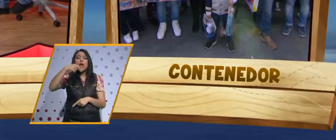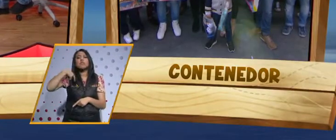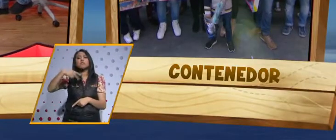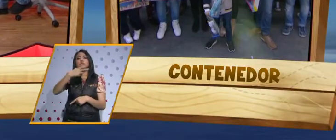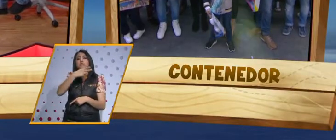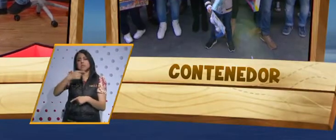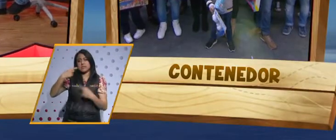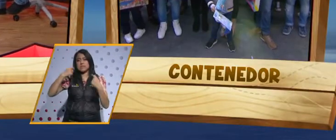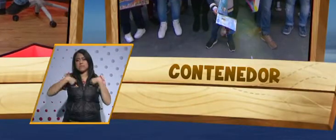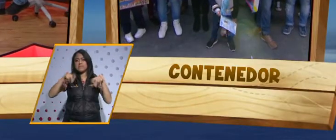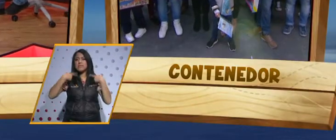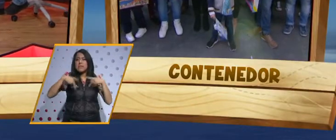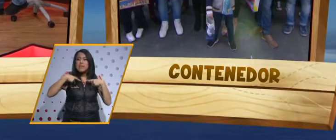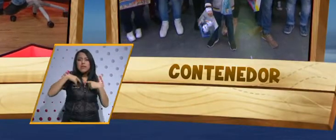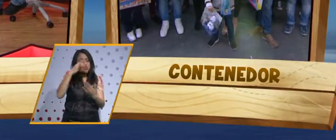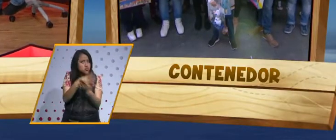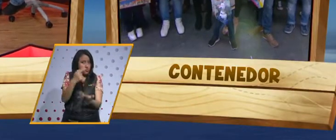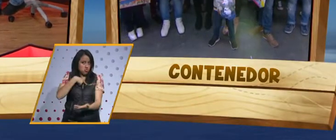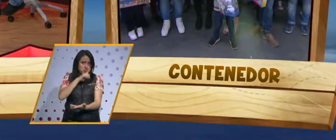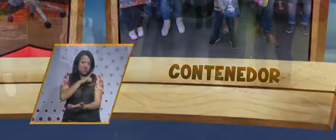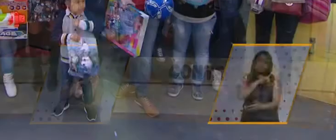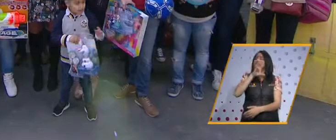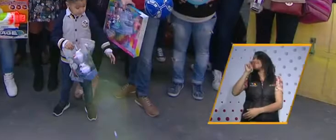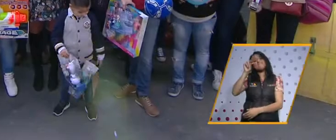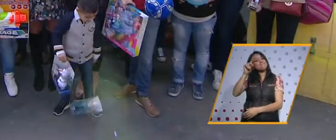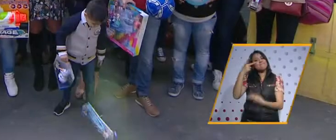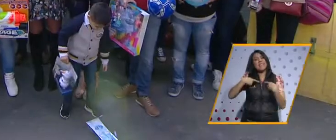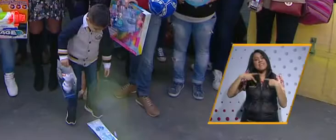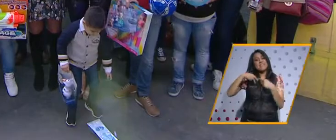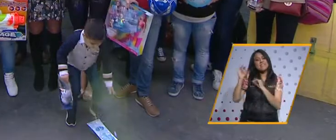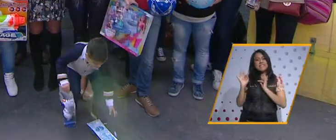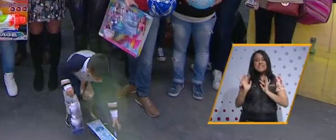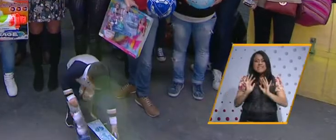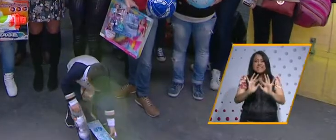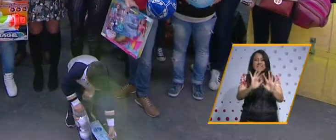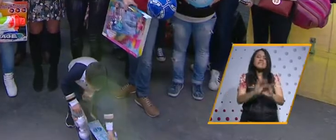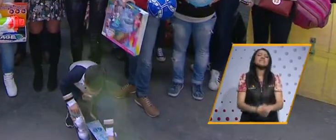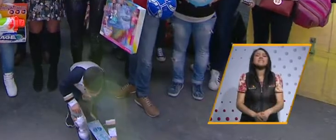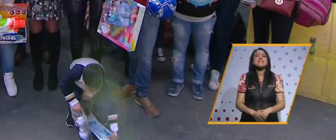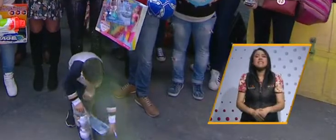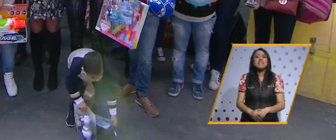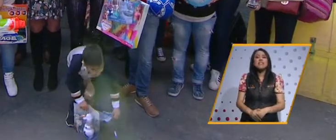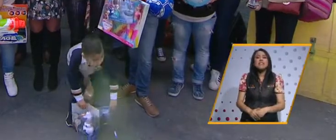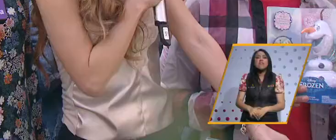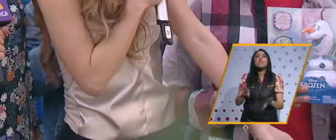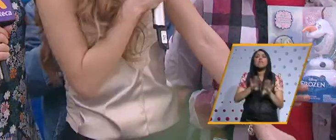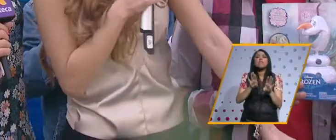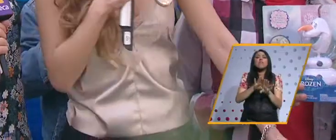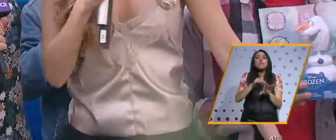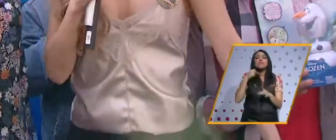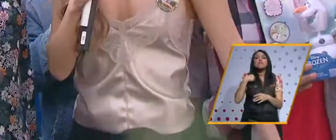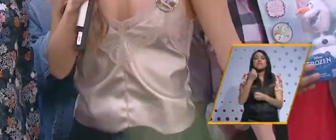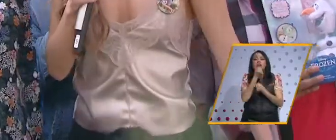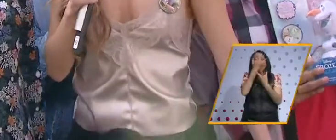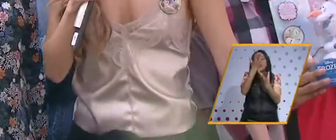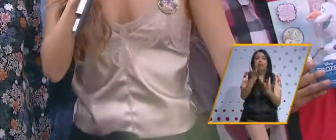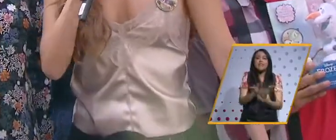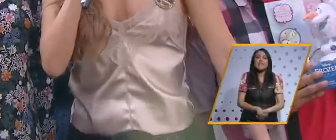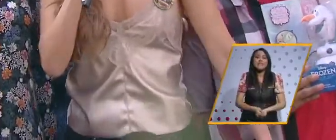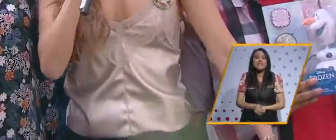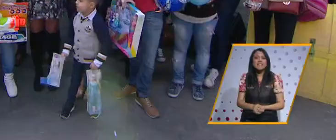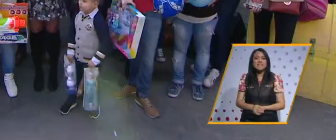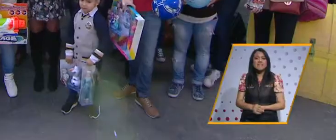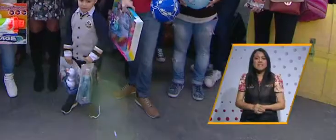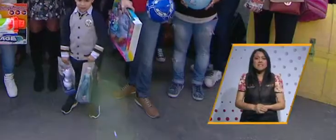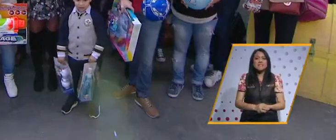Bienvenido. Miren, nada más, no llegó solita. Claro que no, el club de fans deporte están aquí. ¿Cómo se grita, chicos, en el juguetón?